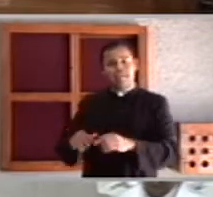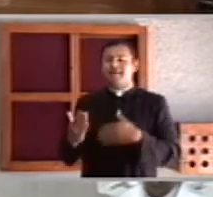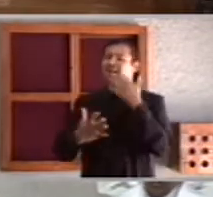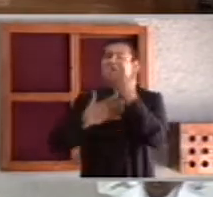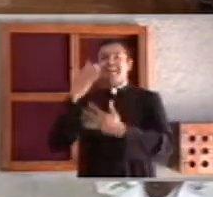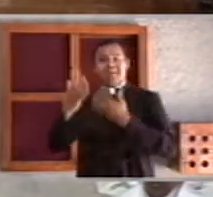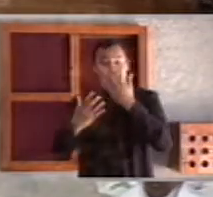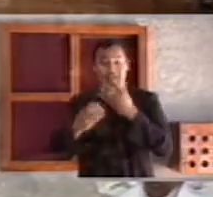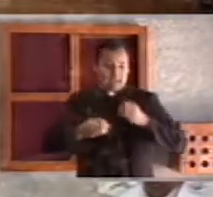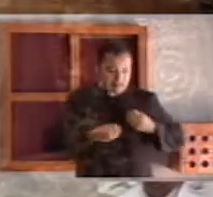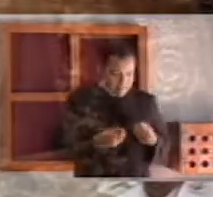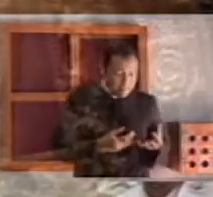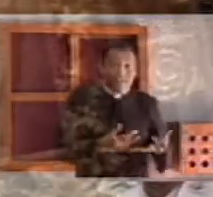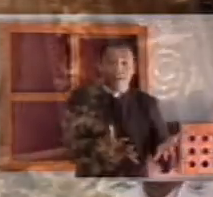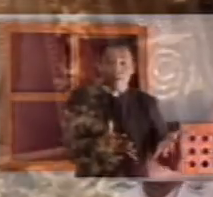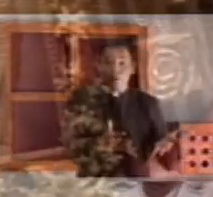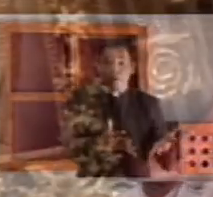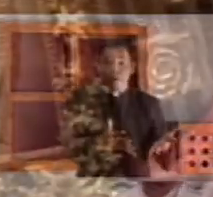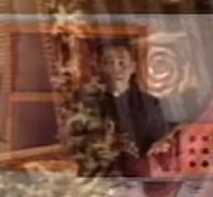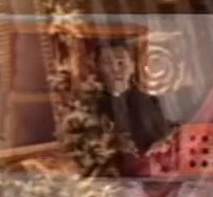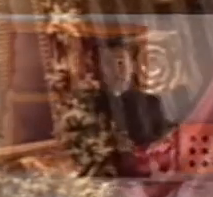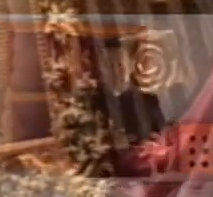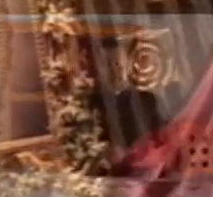y la misericordia.